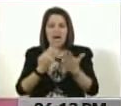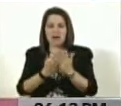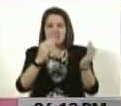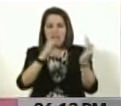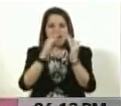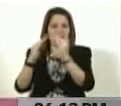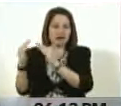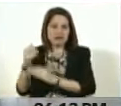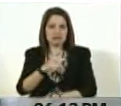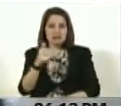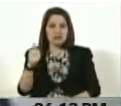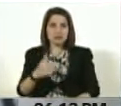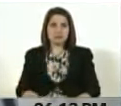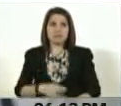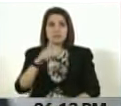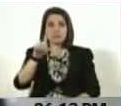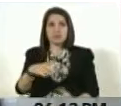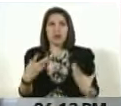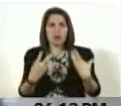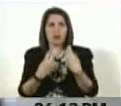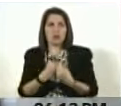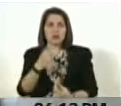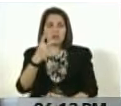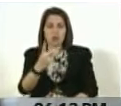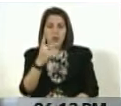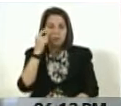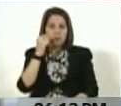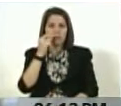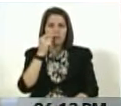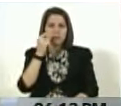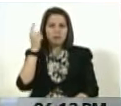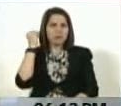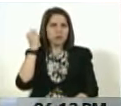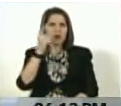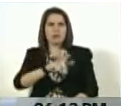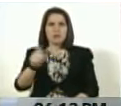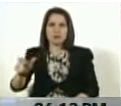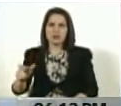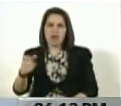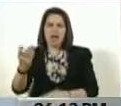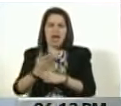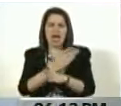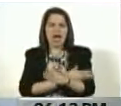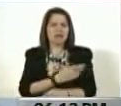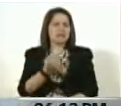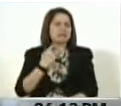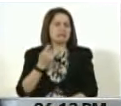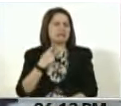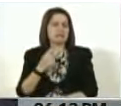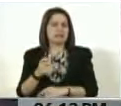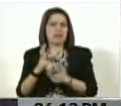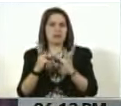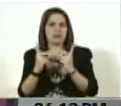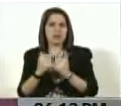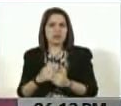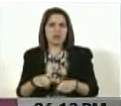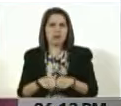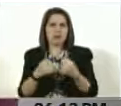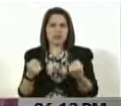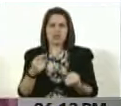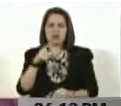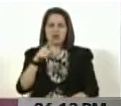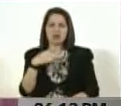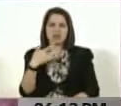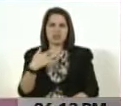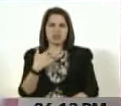Bueno, aquí nos acompañan dos personas también que formaron parte, por así decirlo, de la antigua administración de esa panadería. ¿Cómo se sienten